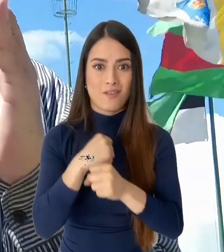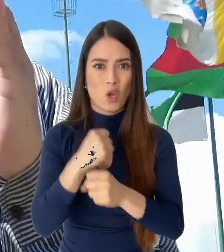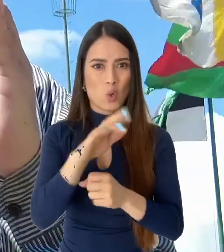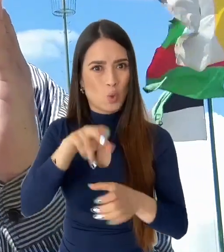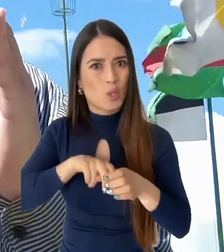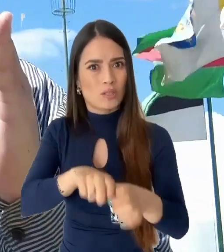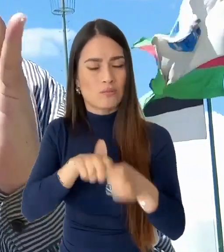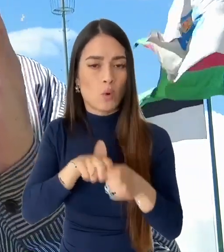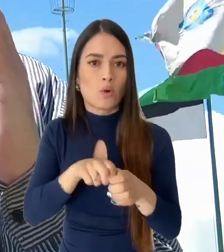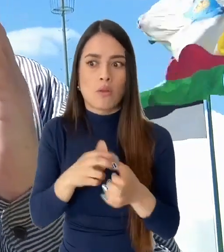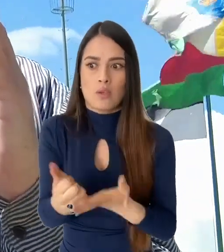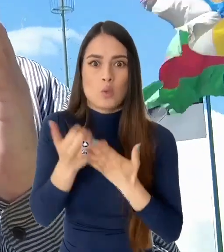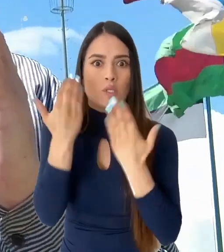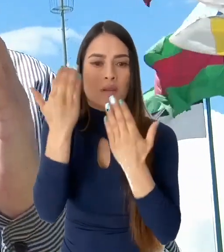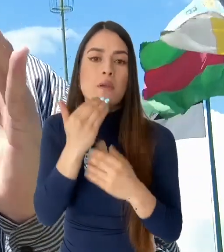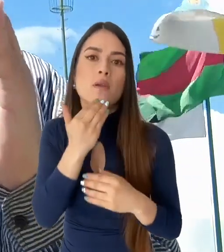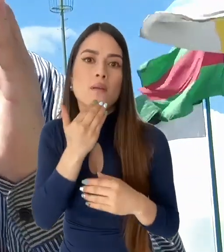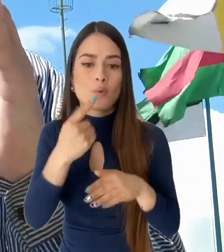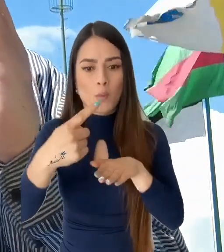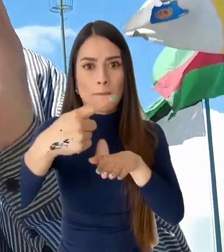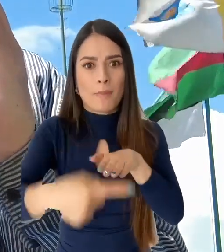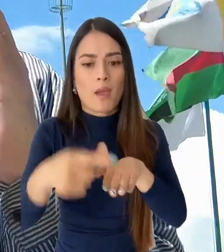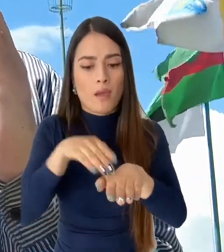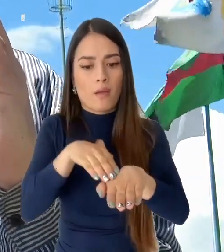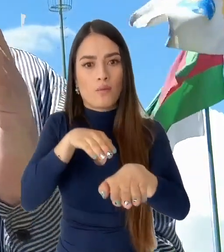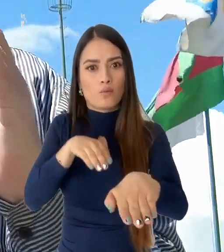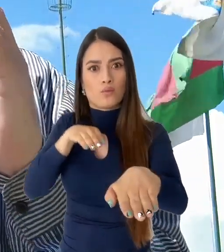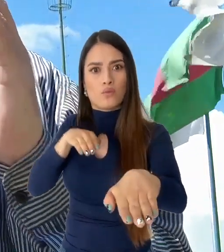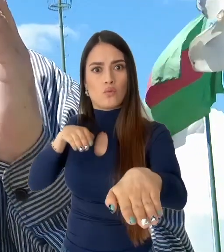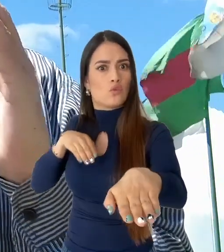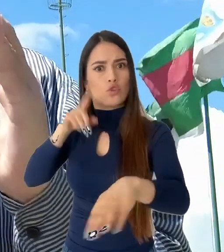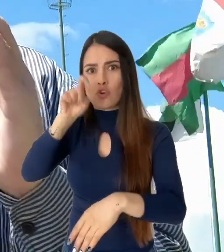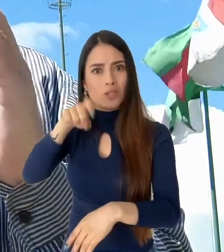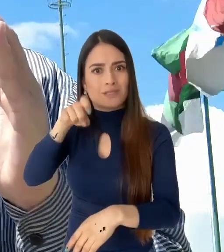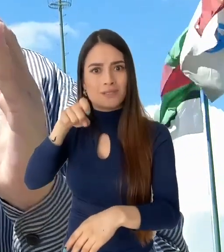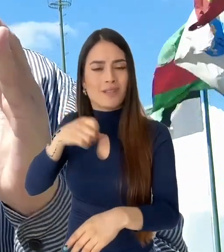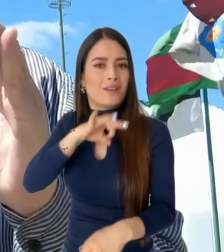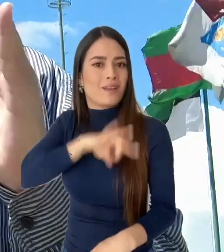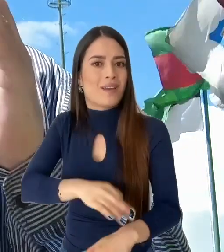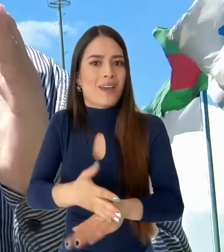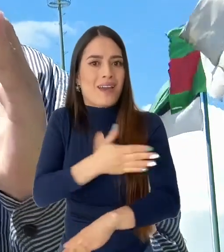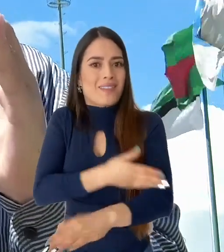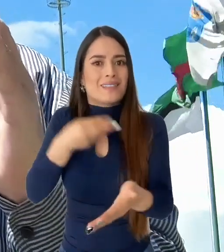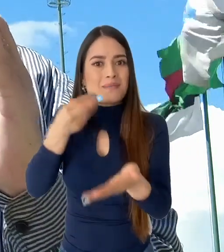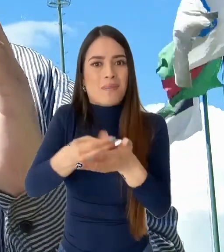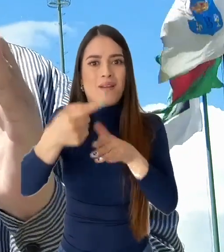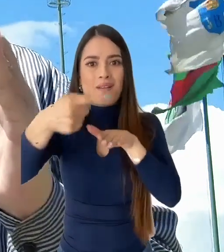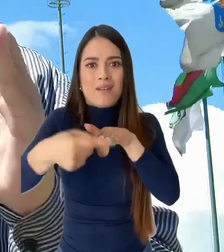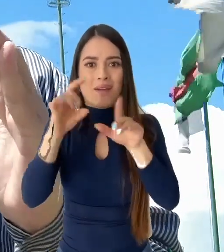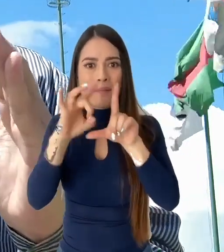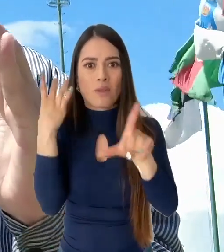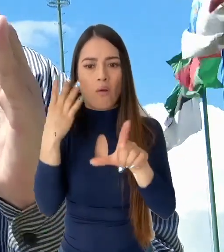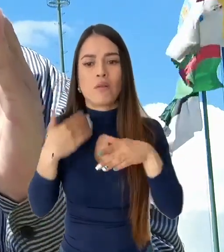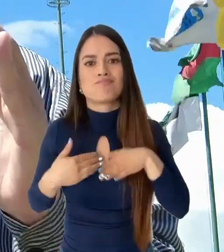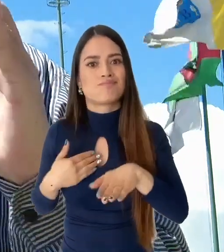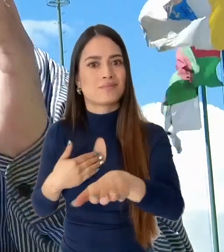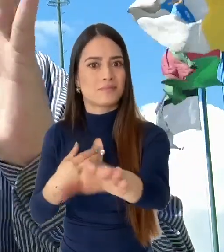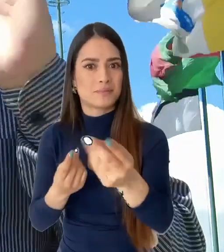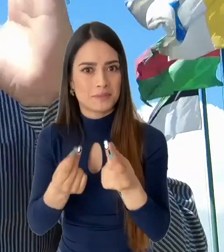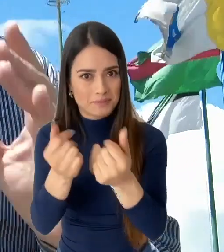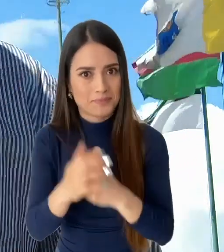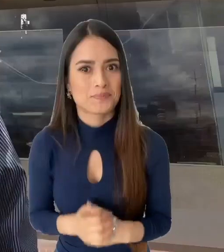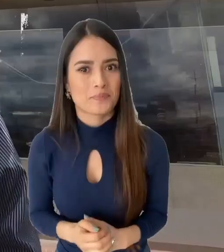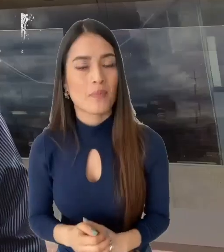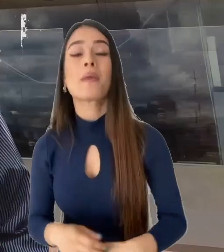operadores de las empresas de transporte que disminuyen estos tiempos muertos en la fila de las estaciones de